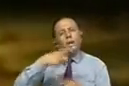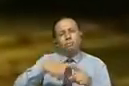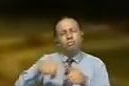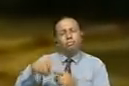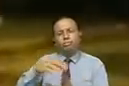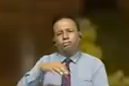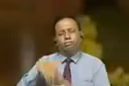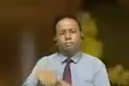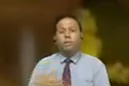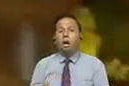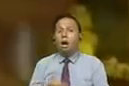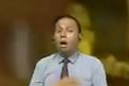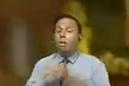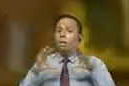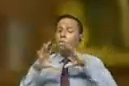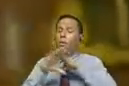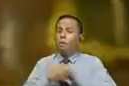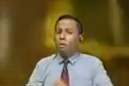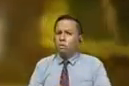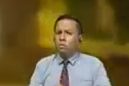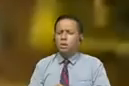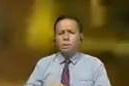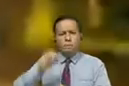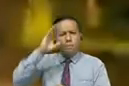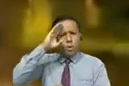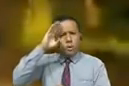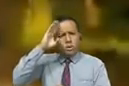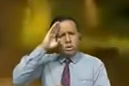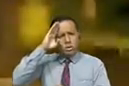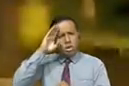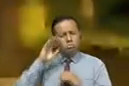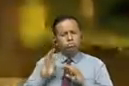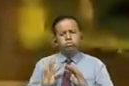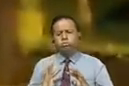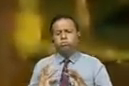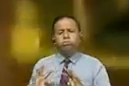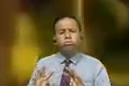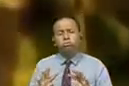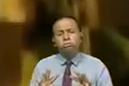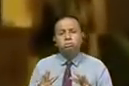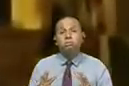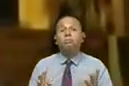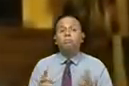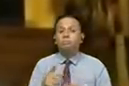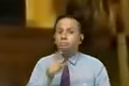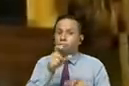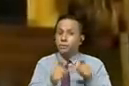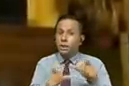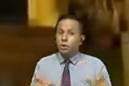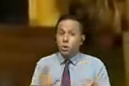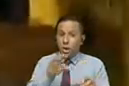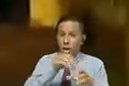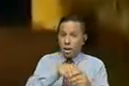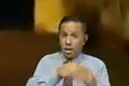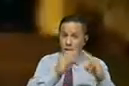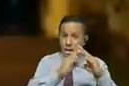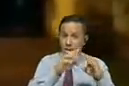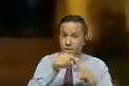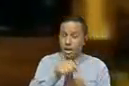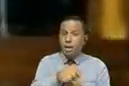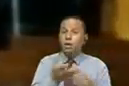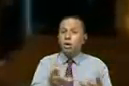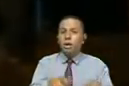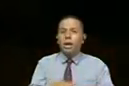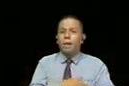De madrugada. Y con la policía afuera, pocas son las opciones para los ocupantes de una vivienda en vía